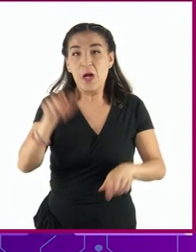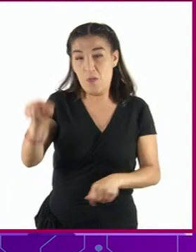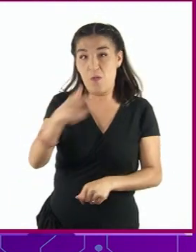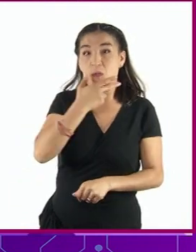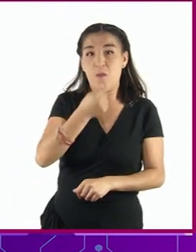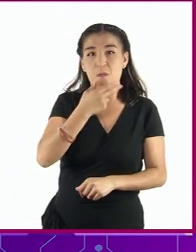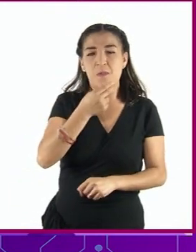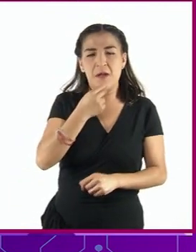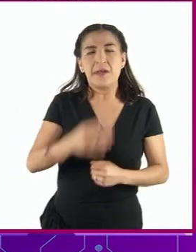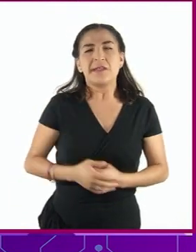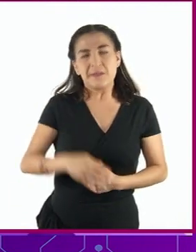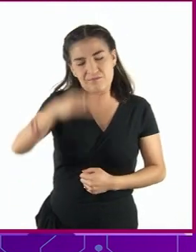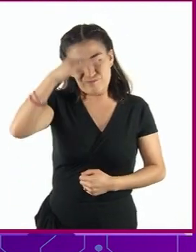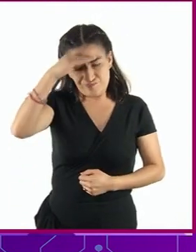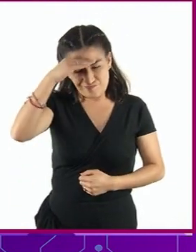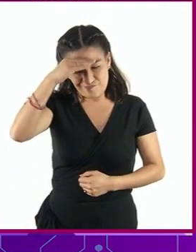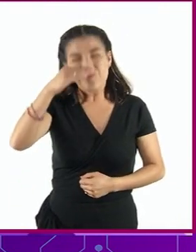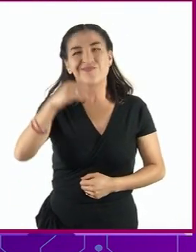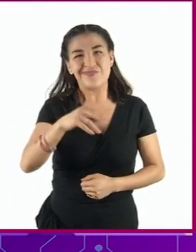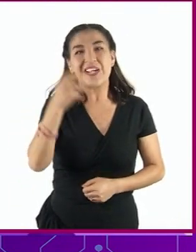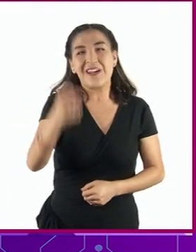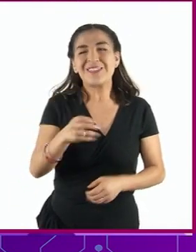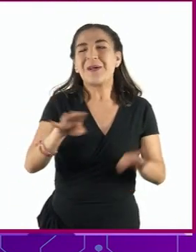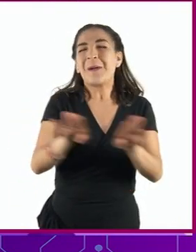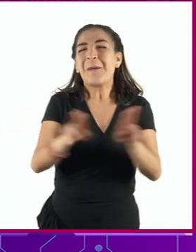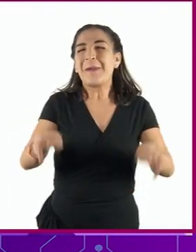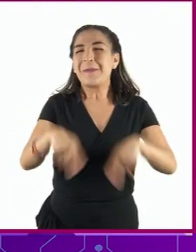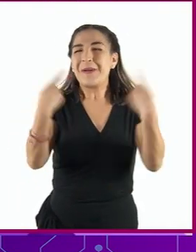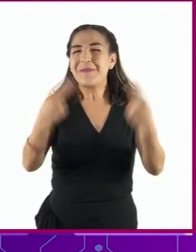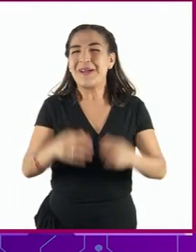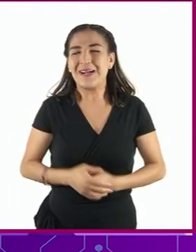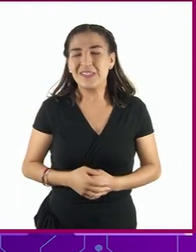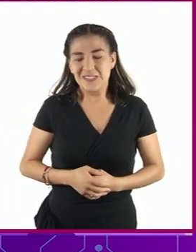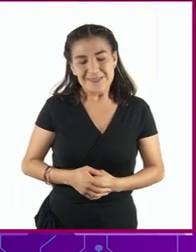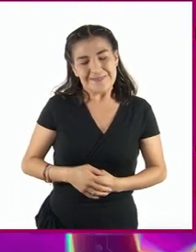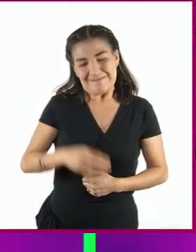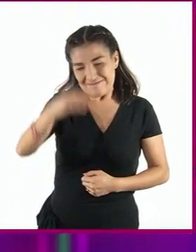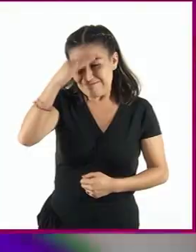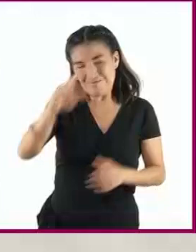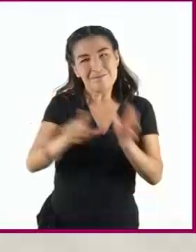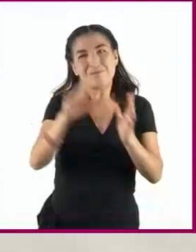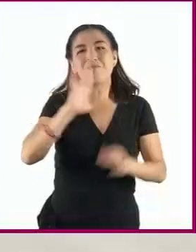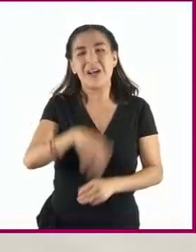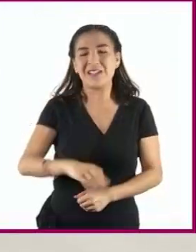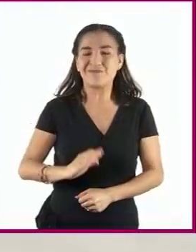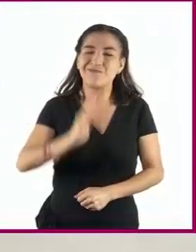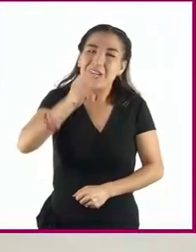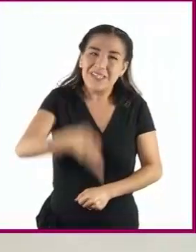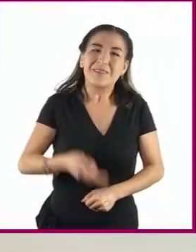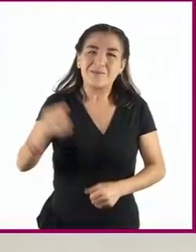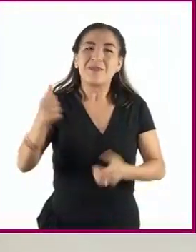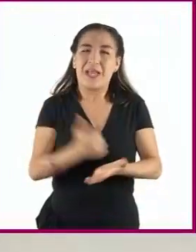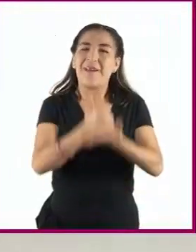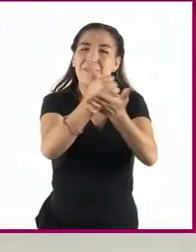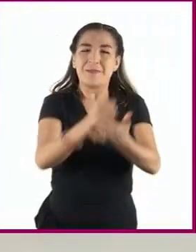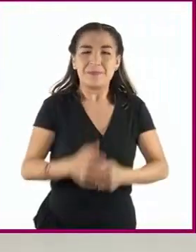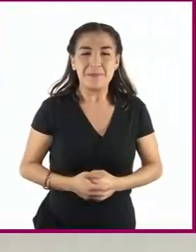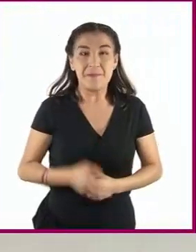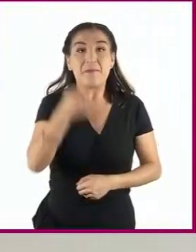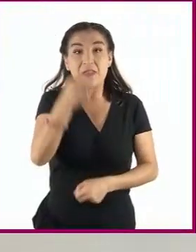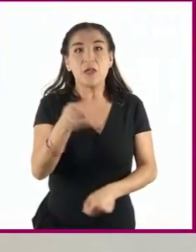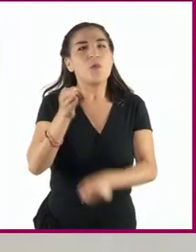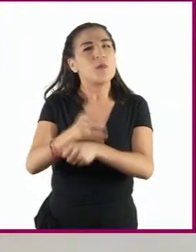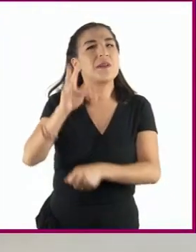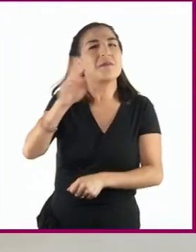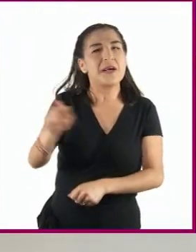Jorge, reconociendo lo que desató su broma, aceptó la propuesta. Como podemos notar, el caso muestra